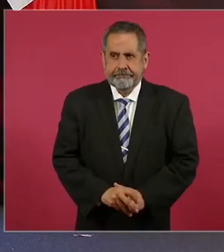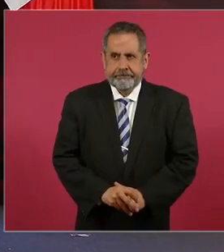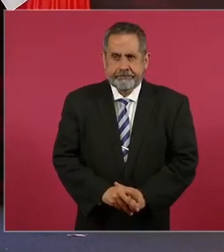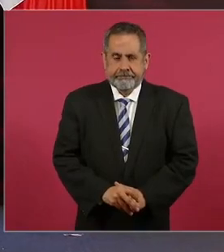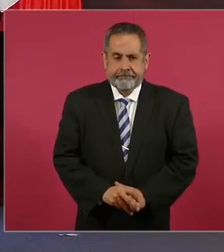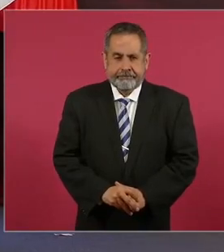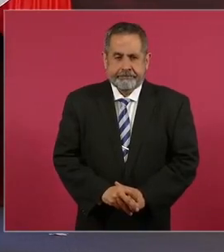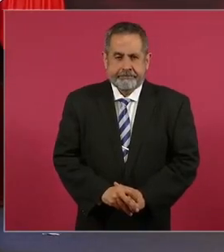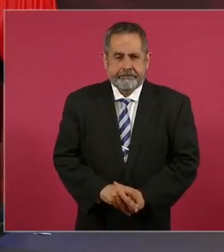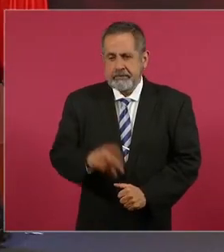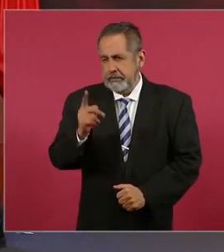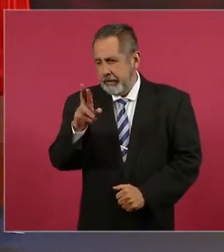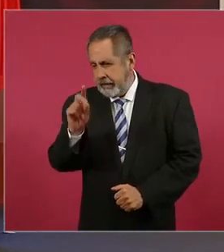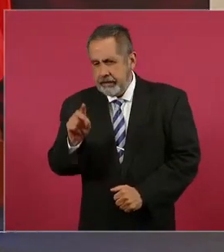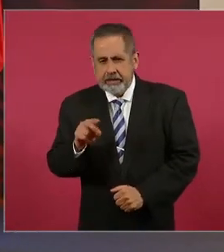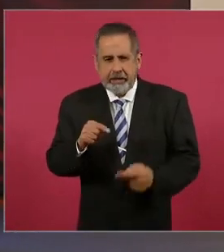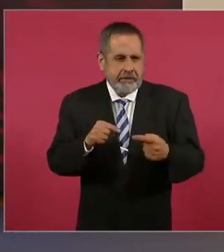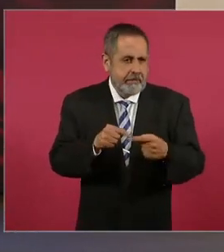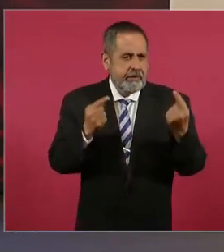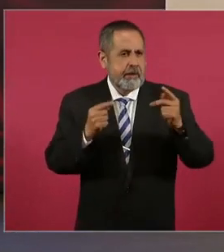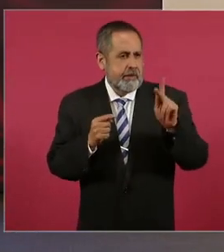Va sin el PAN.